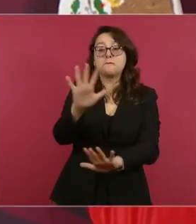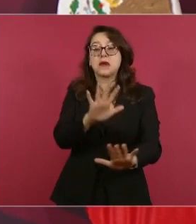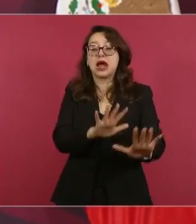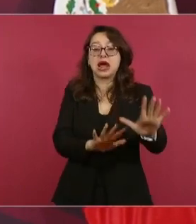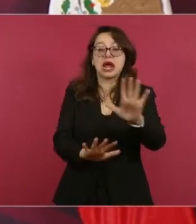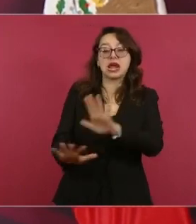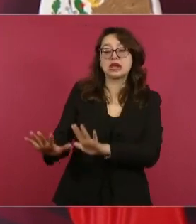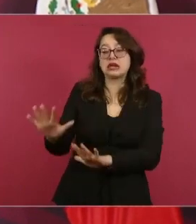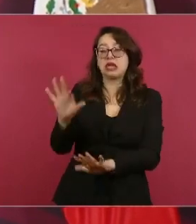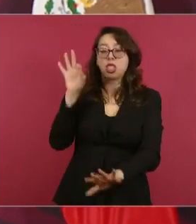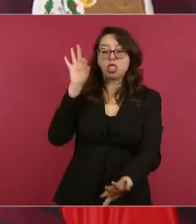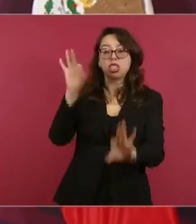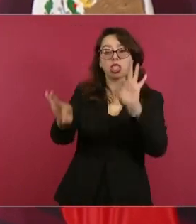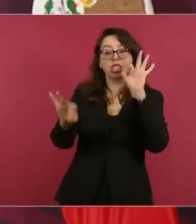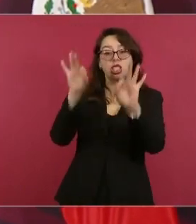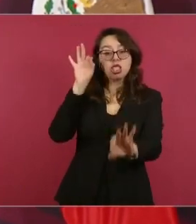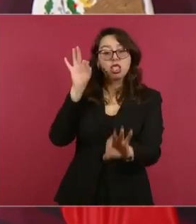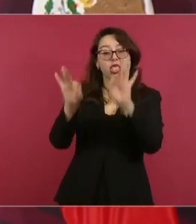a